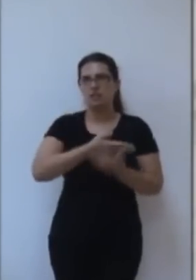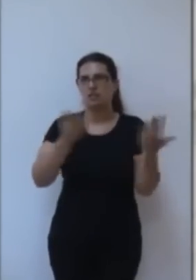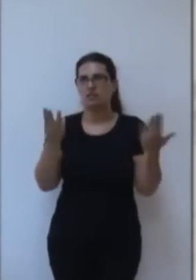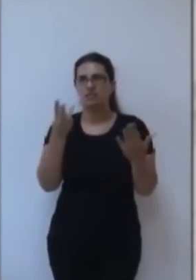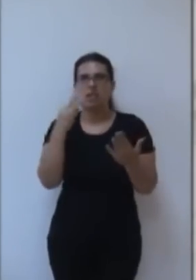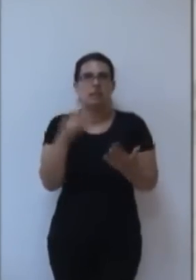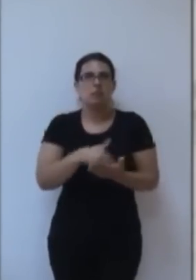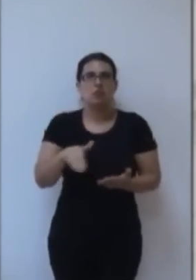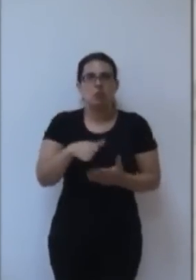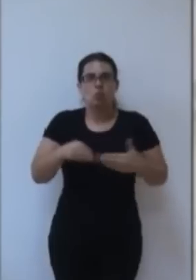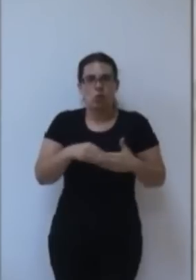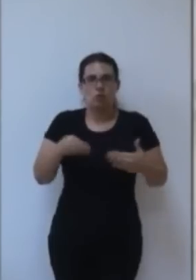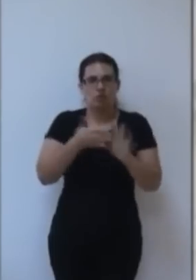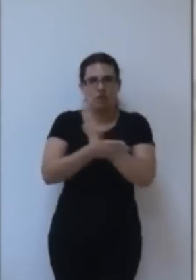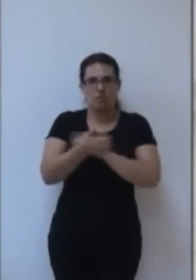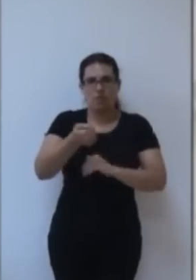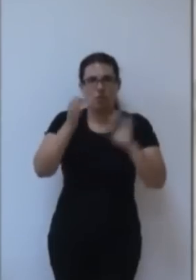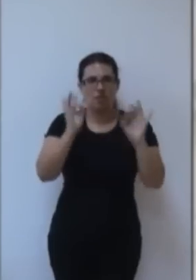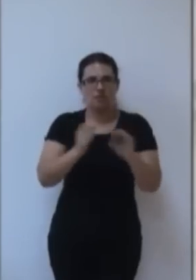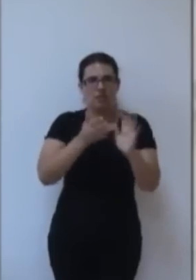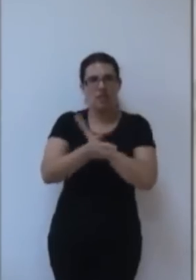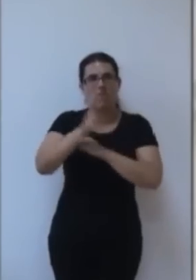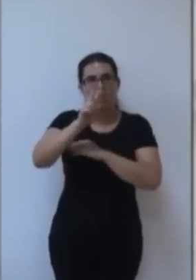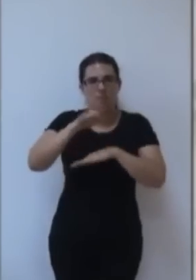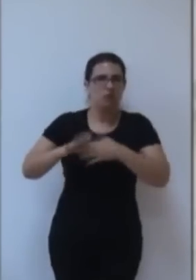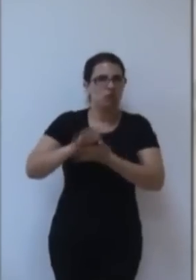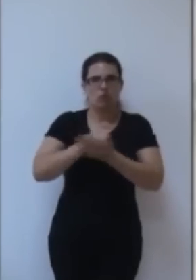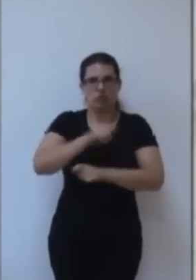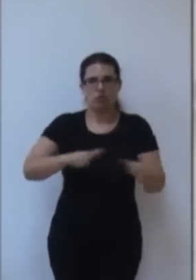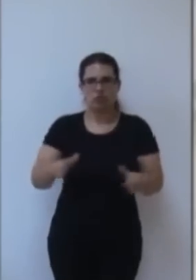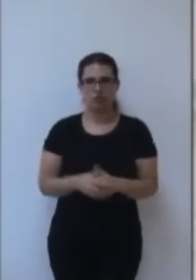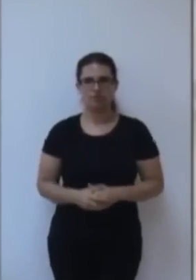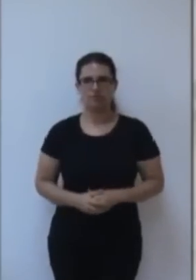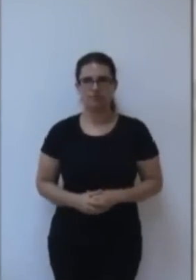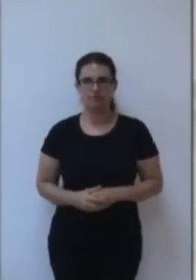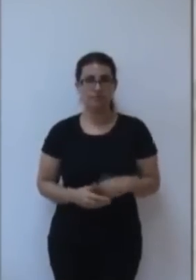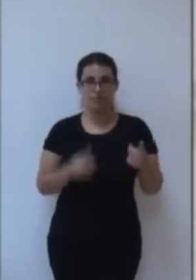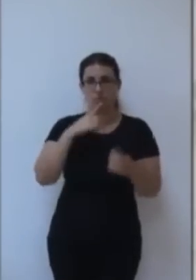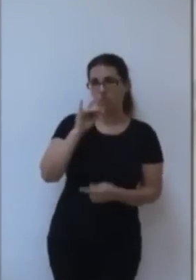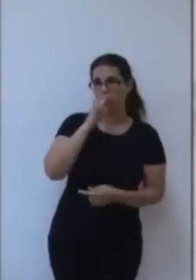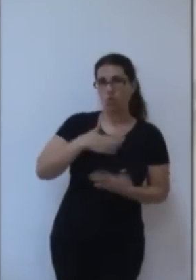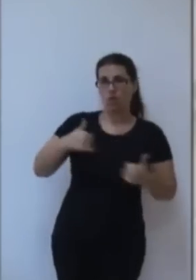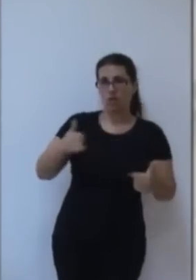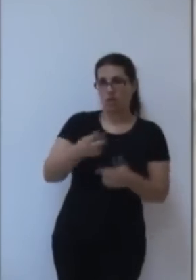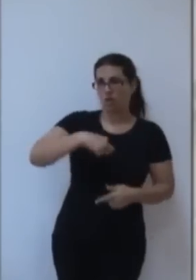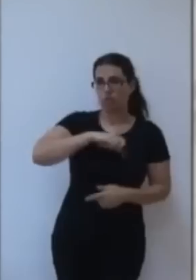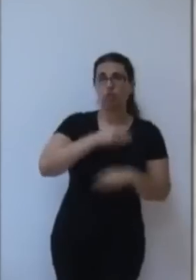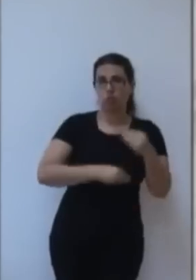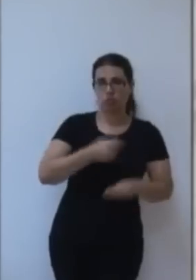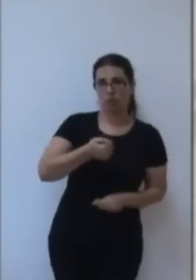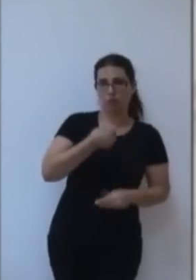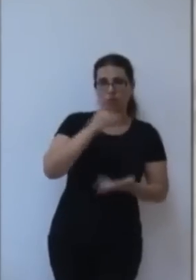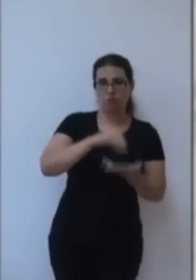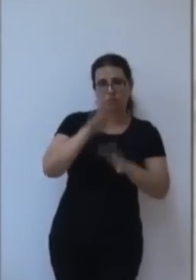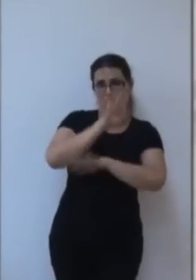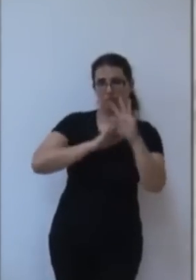ese mando es el que es. Y en realidad, ¿cuántos botones todos, usamos, ¿no? Cualquiera de nosotros de un mando a distancia? Por eso digo, o sea, que al final se nos pone una